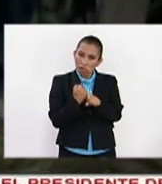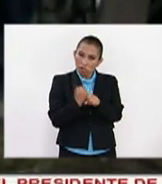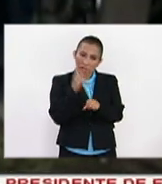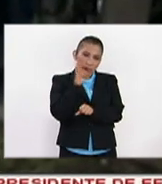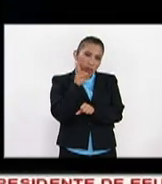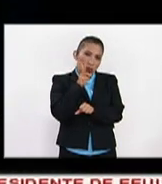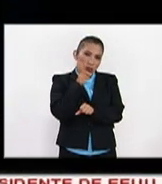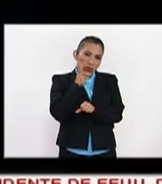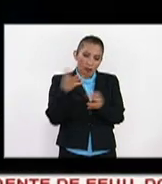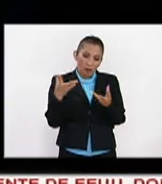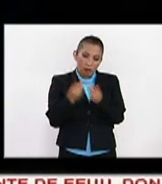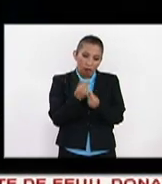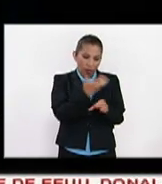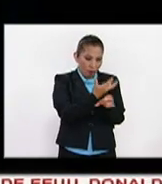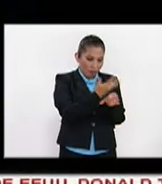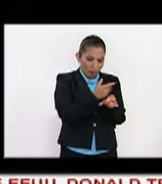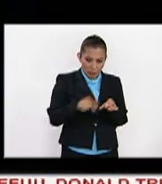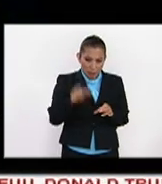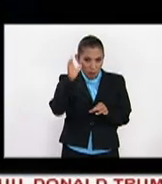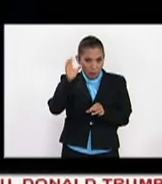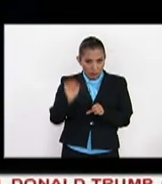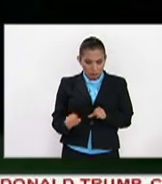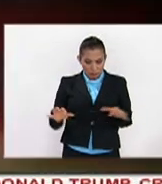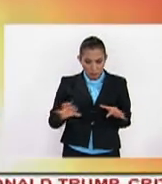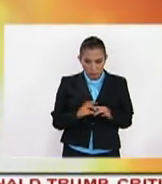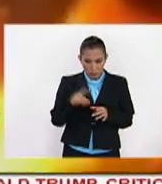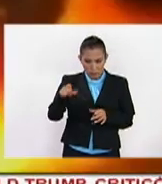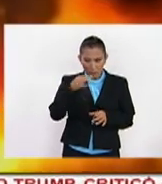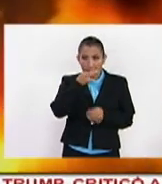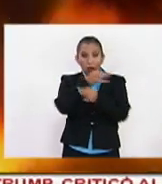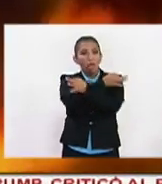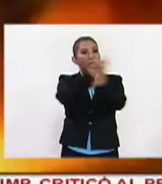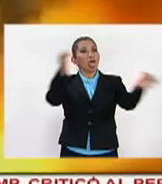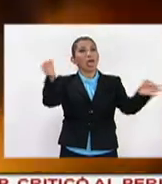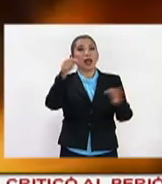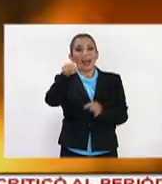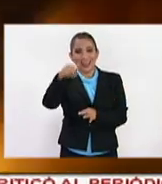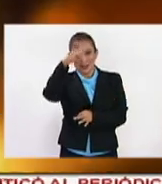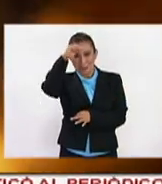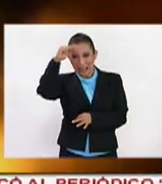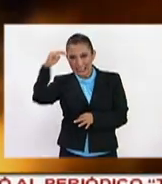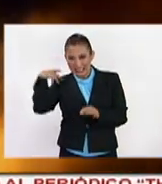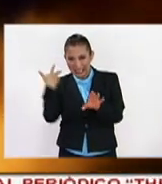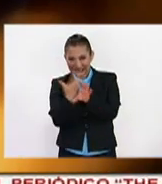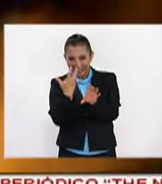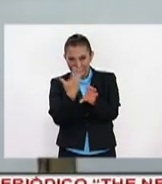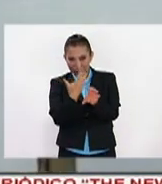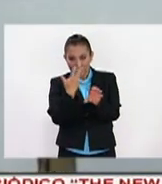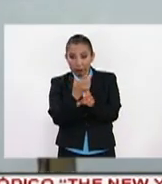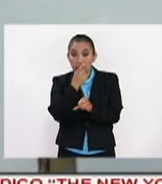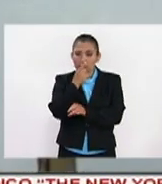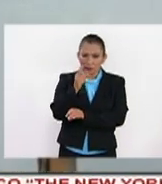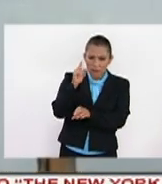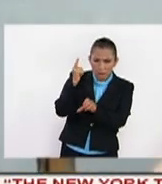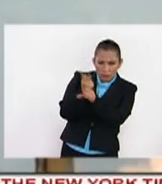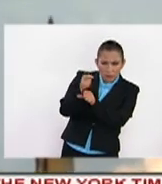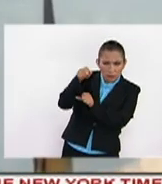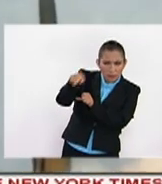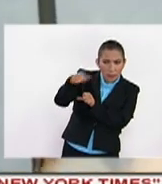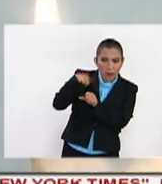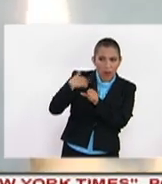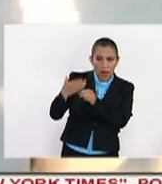naval conjunto entre Estados Unidos y Corea del Sur. El anuncio se difundió luego de que la Marina estadounidense dijera que